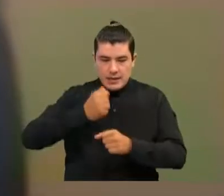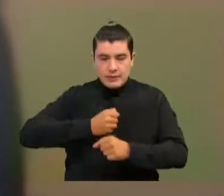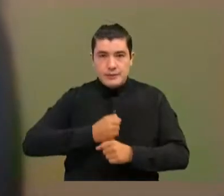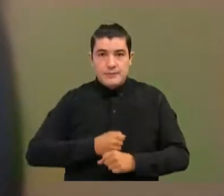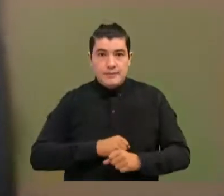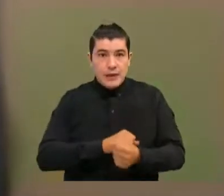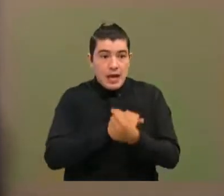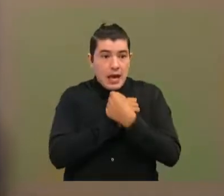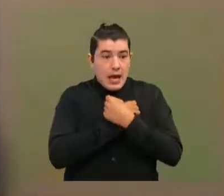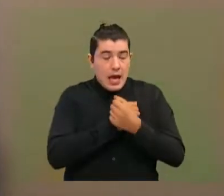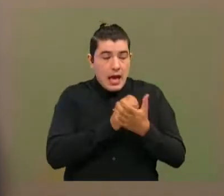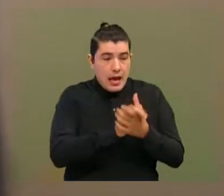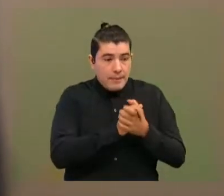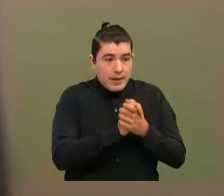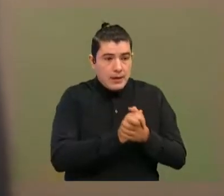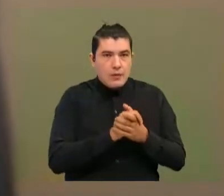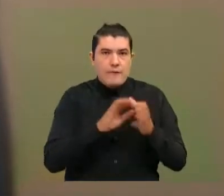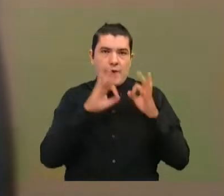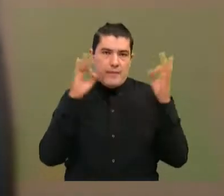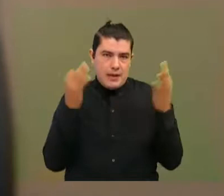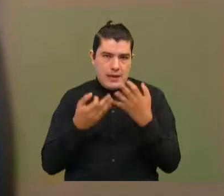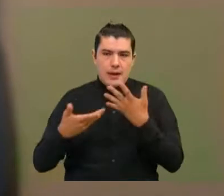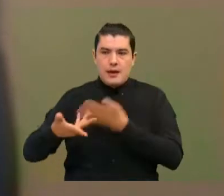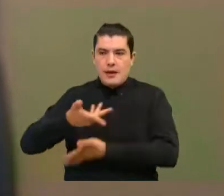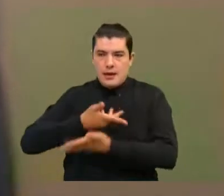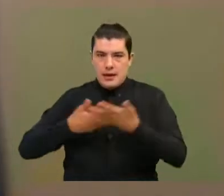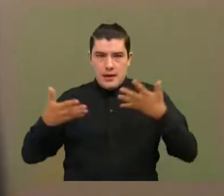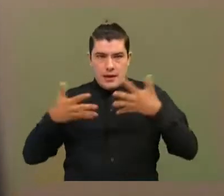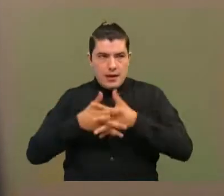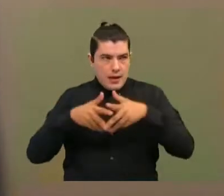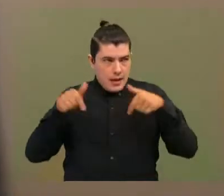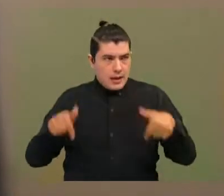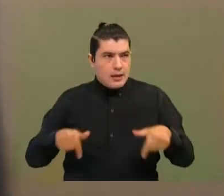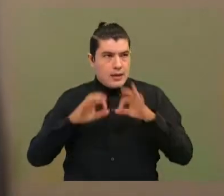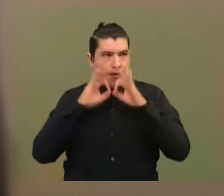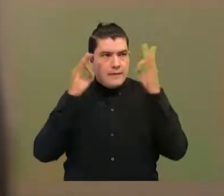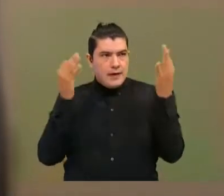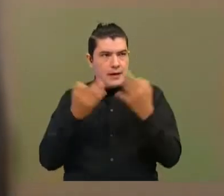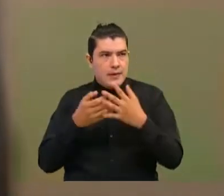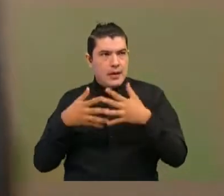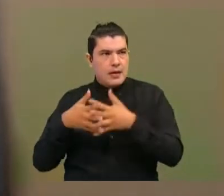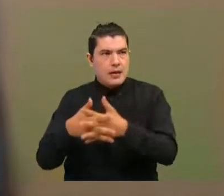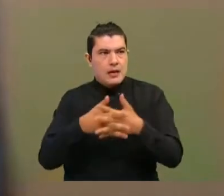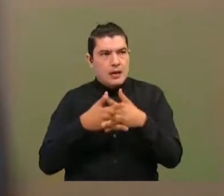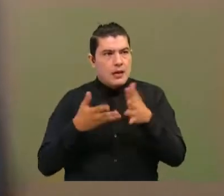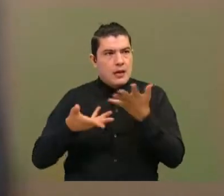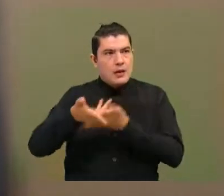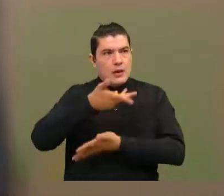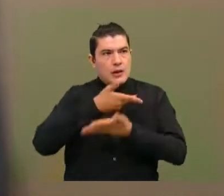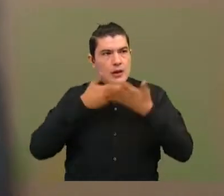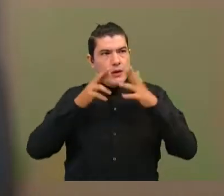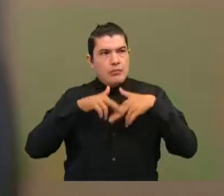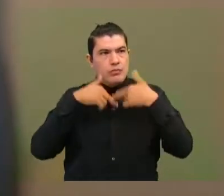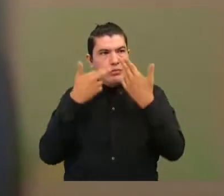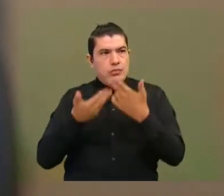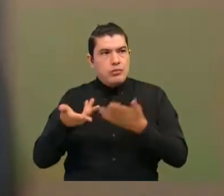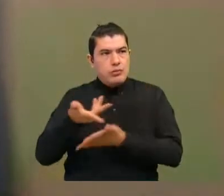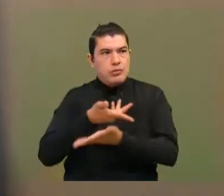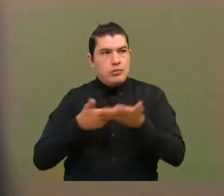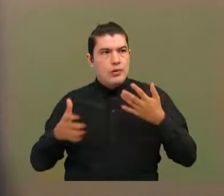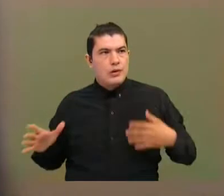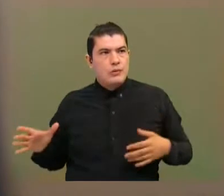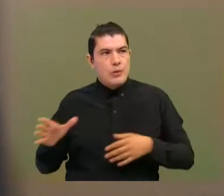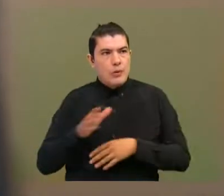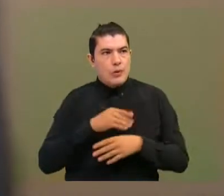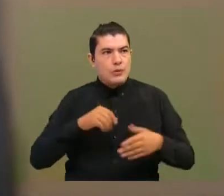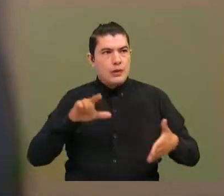familia, prácticamente aquí en los Estados Unidos. Nos reunimos entre todos y nos reunimos también con prácticamente con